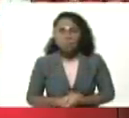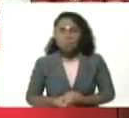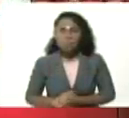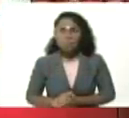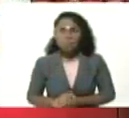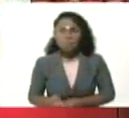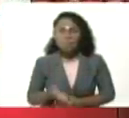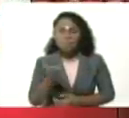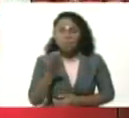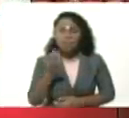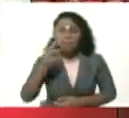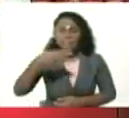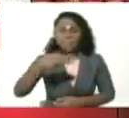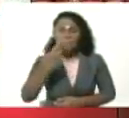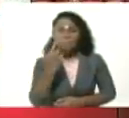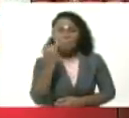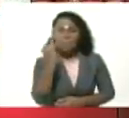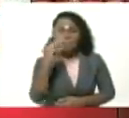Primitivo Cedeño,